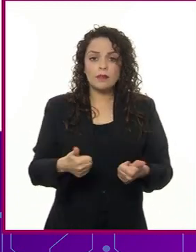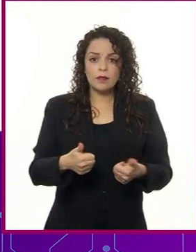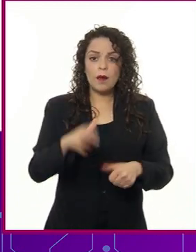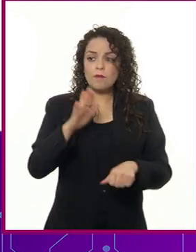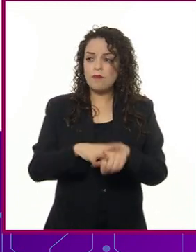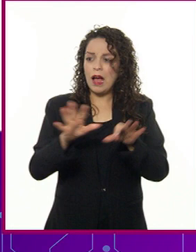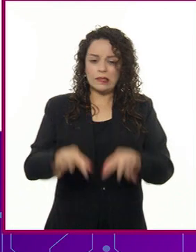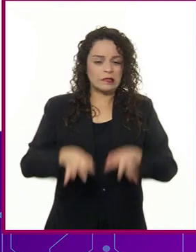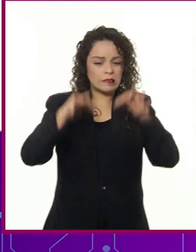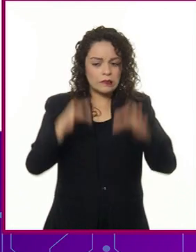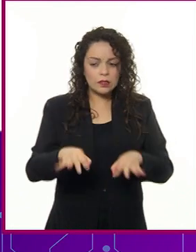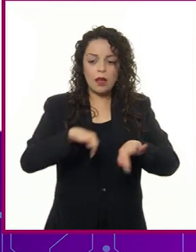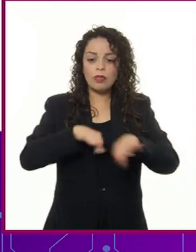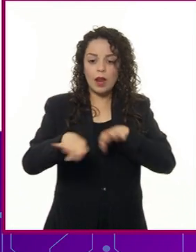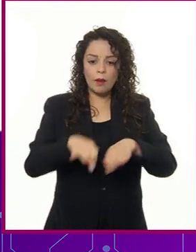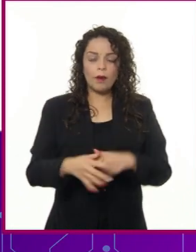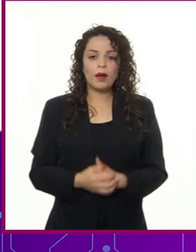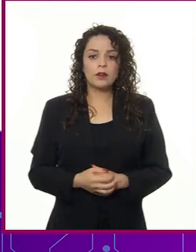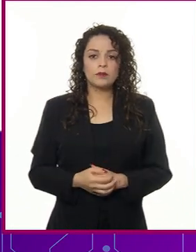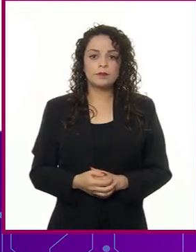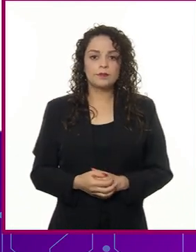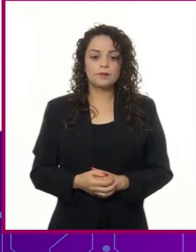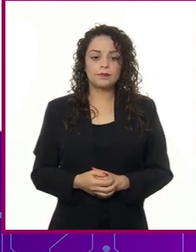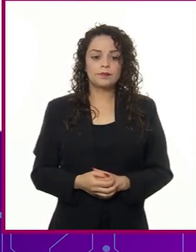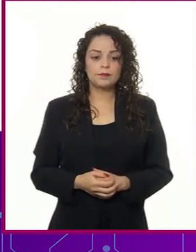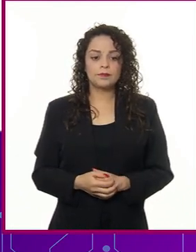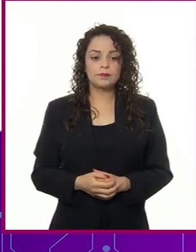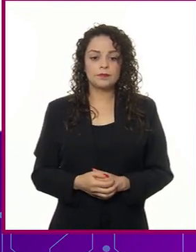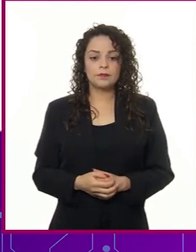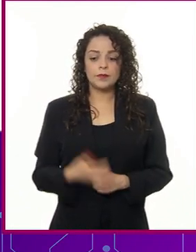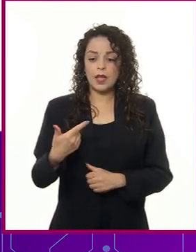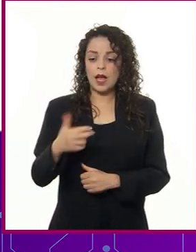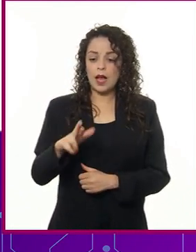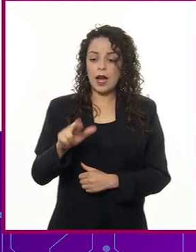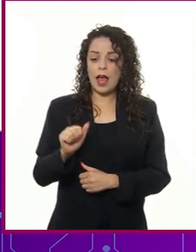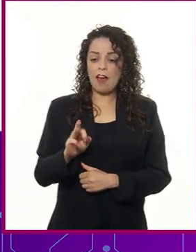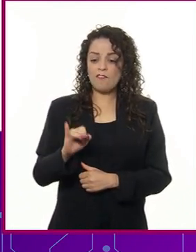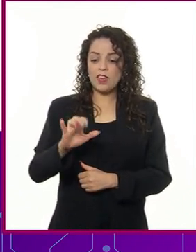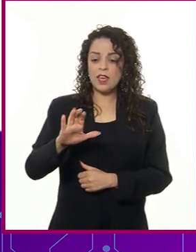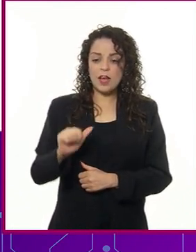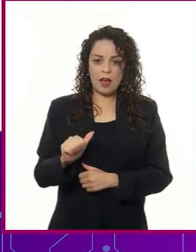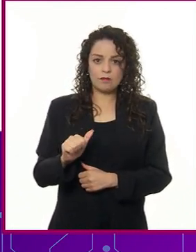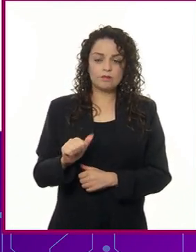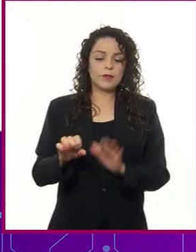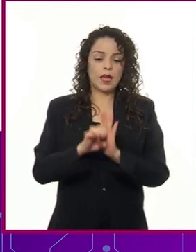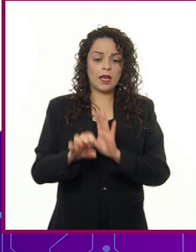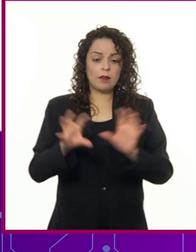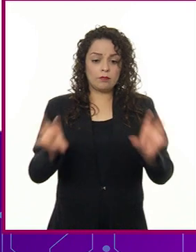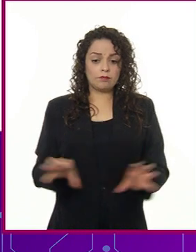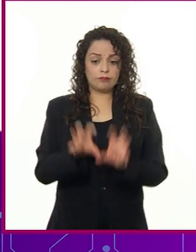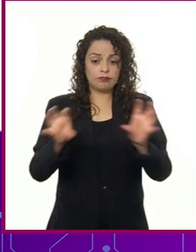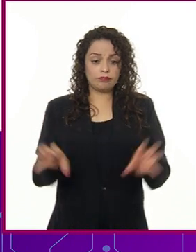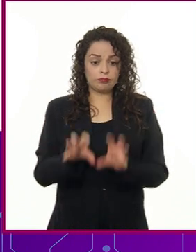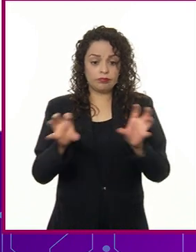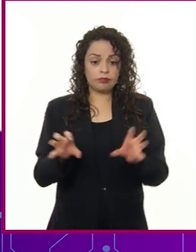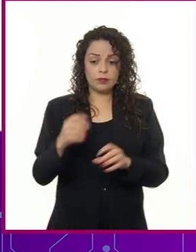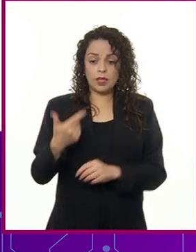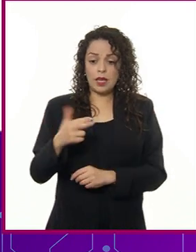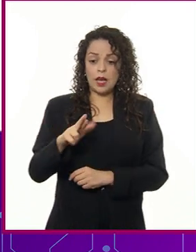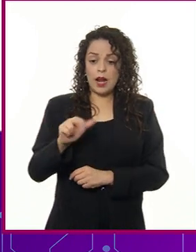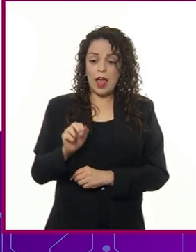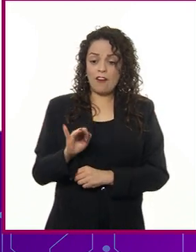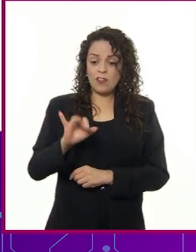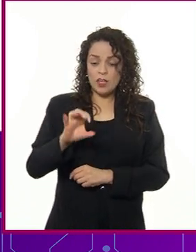el trabajo. Representación técnica, gráficas. En informática, los gráficos o gráficas